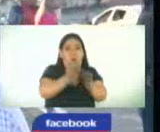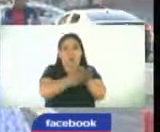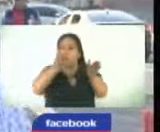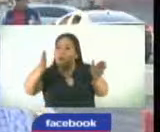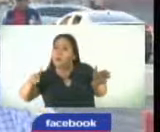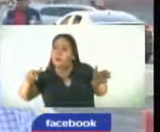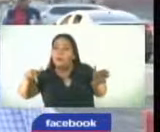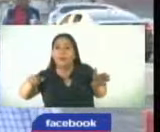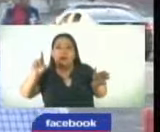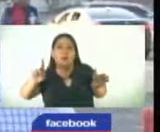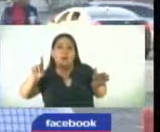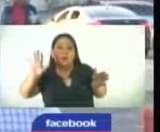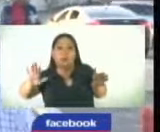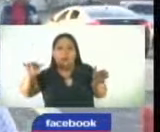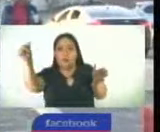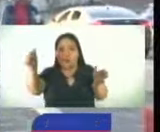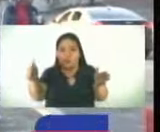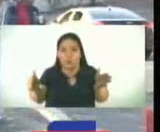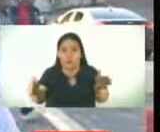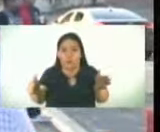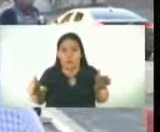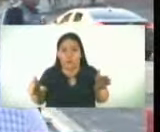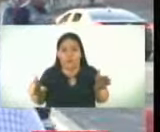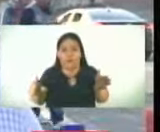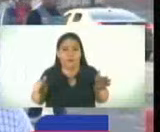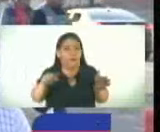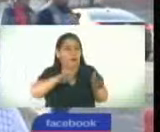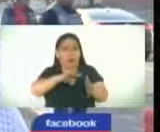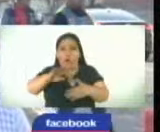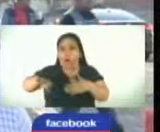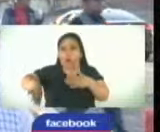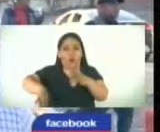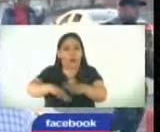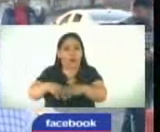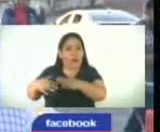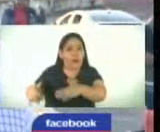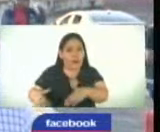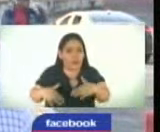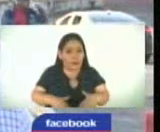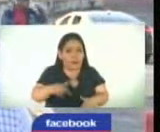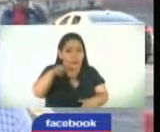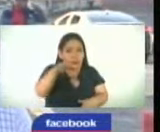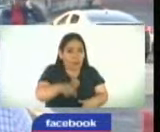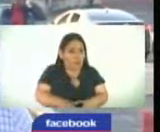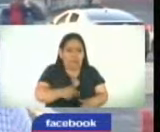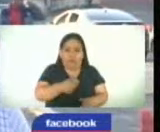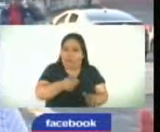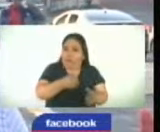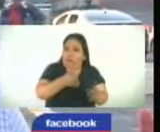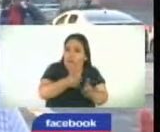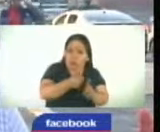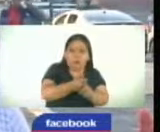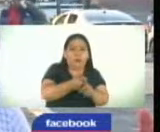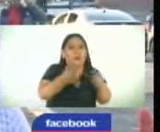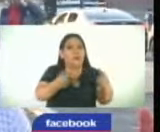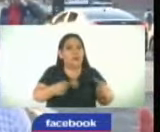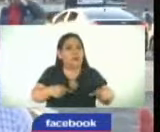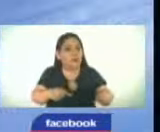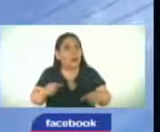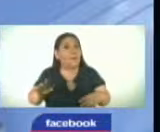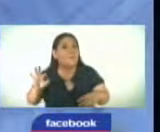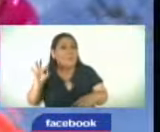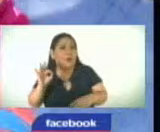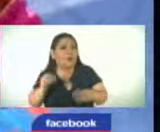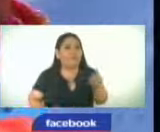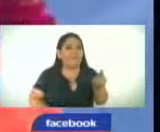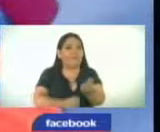agosto. Las festividades y todo lo que es propio del distrito se mantiene e incluso se está reforzando.